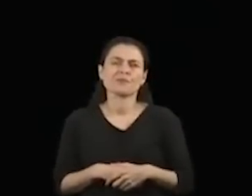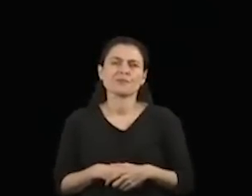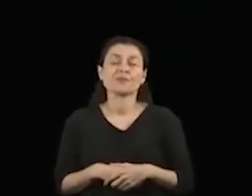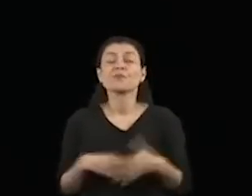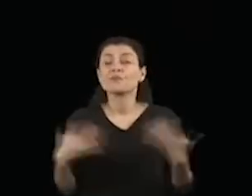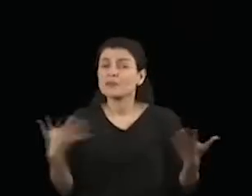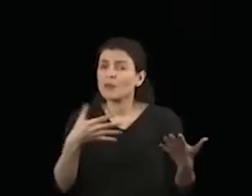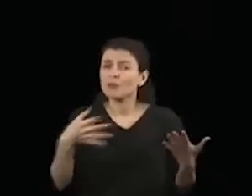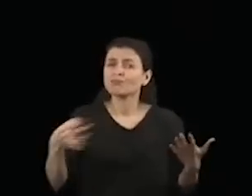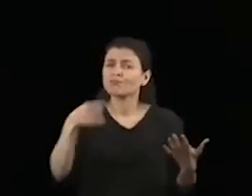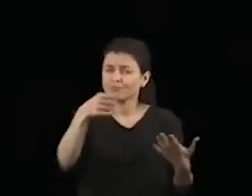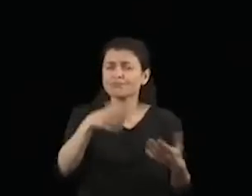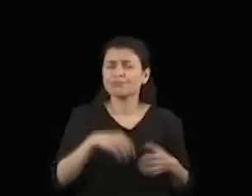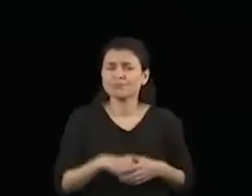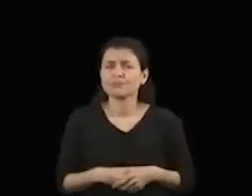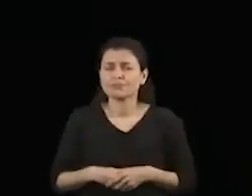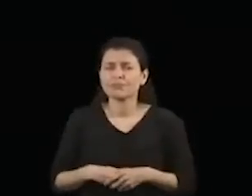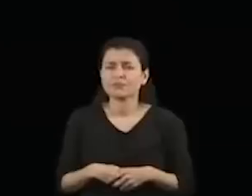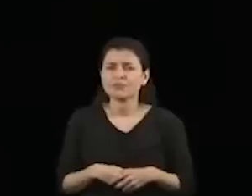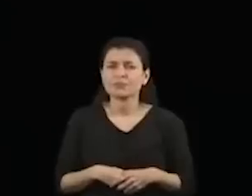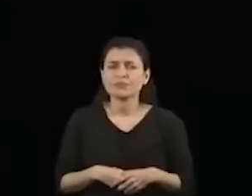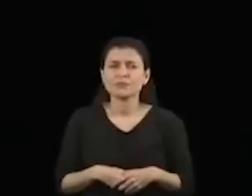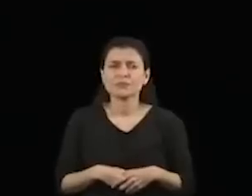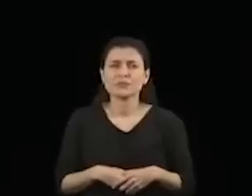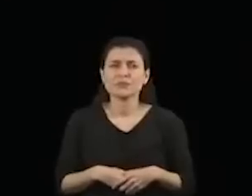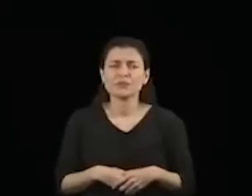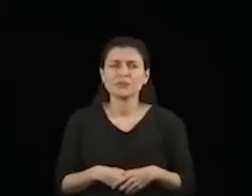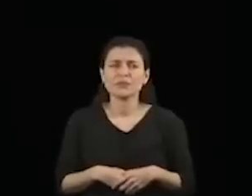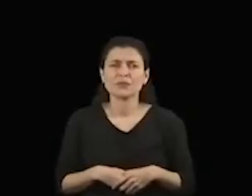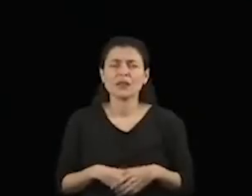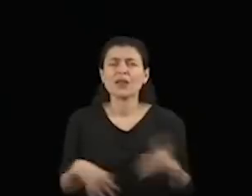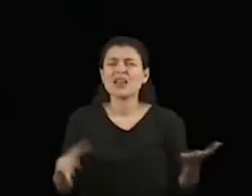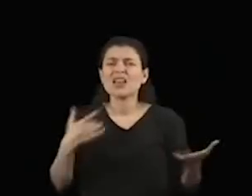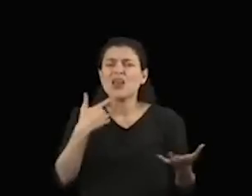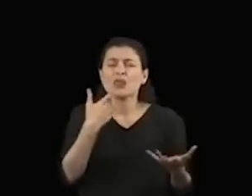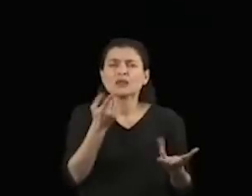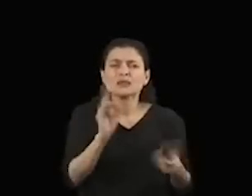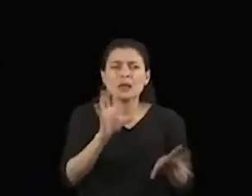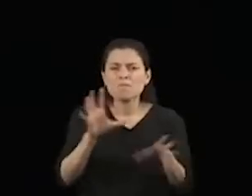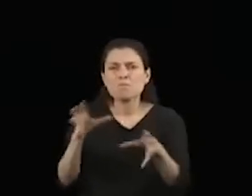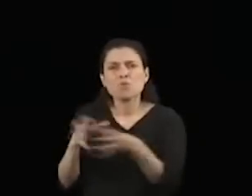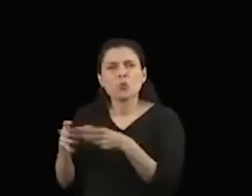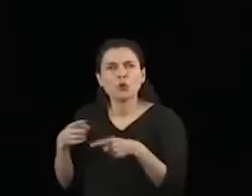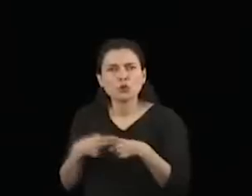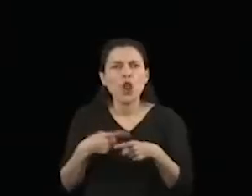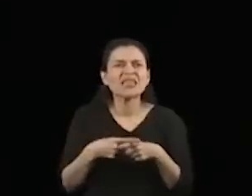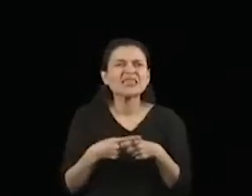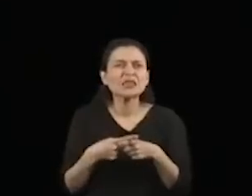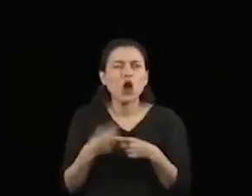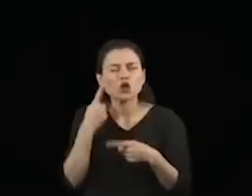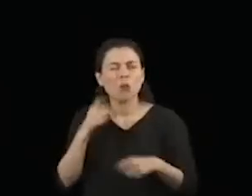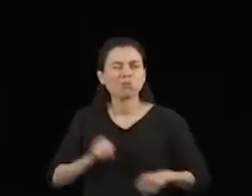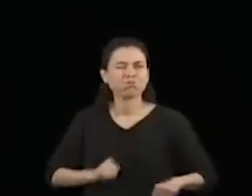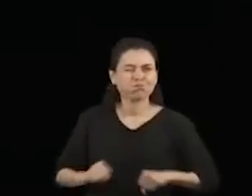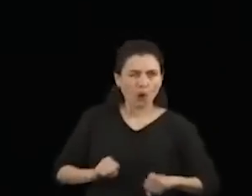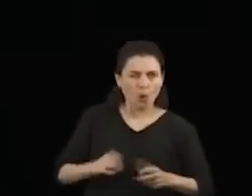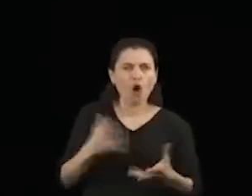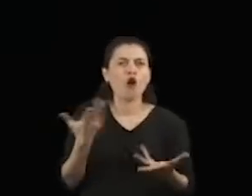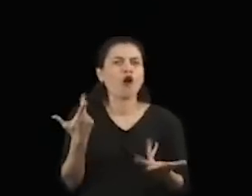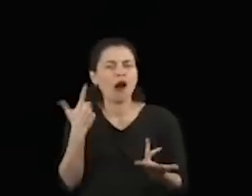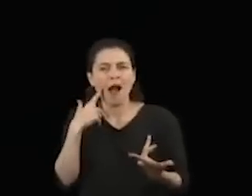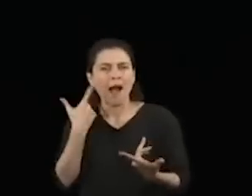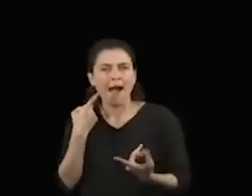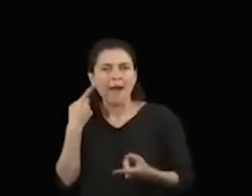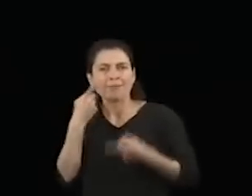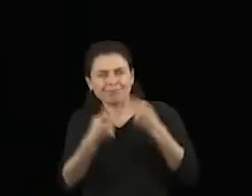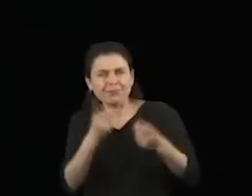es cierto que la política mete la cola, que la política